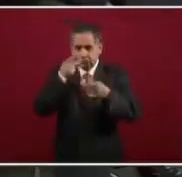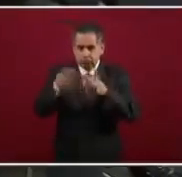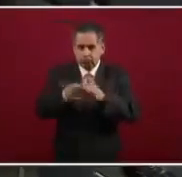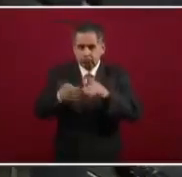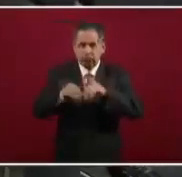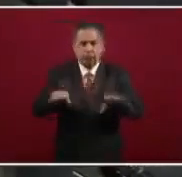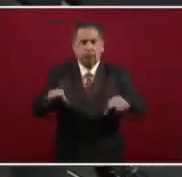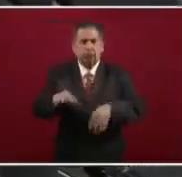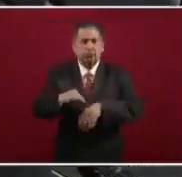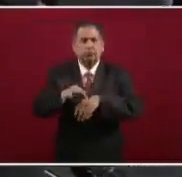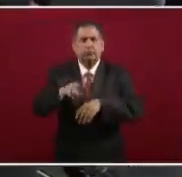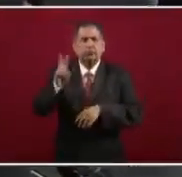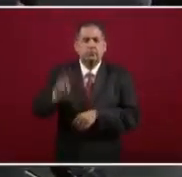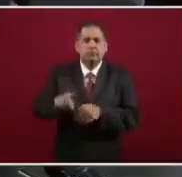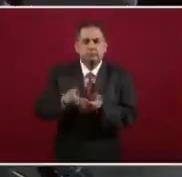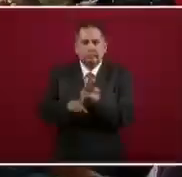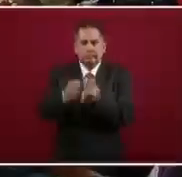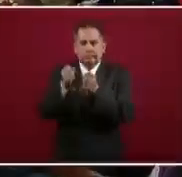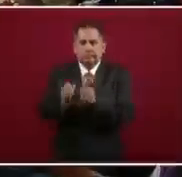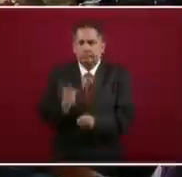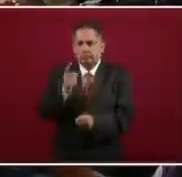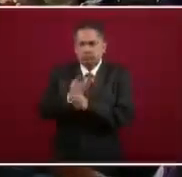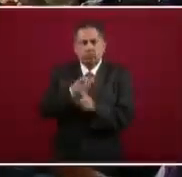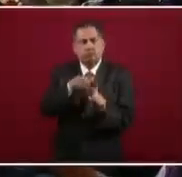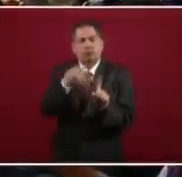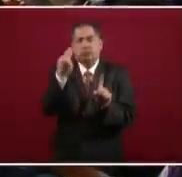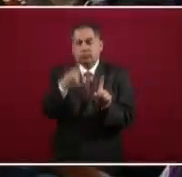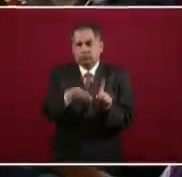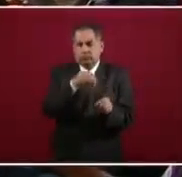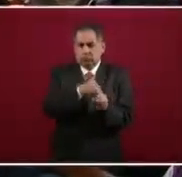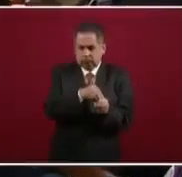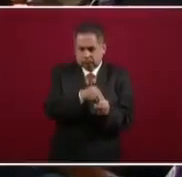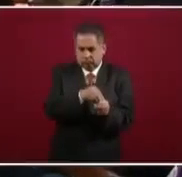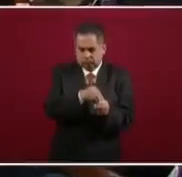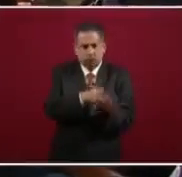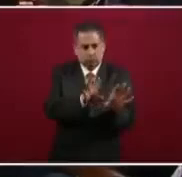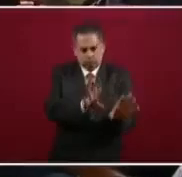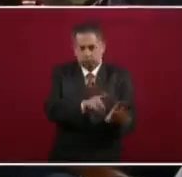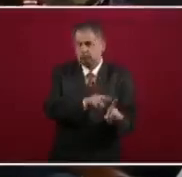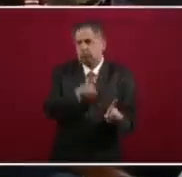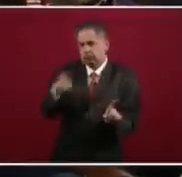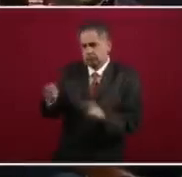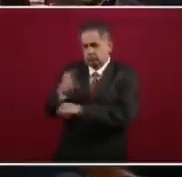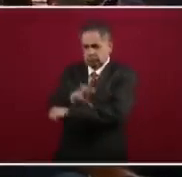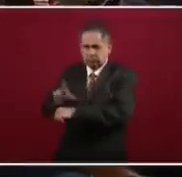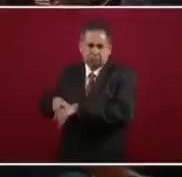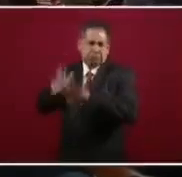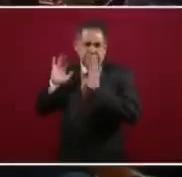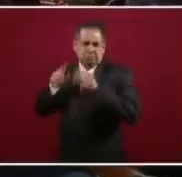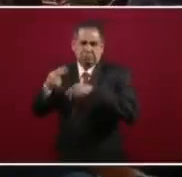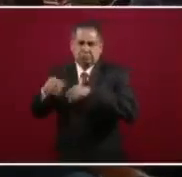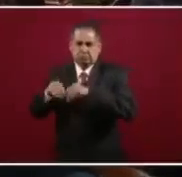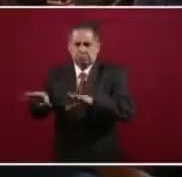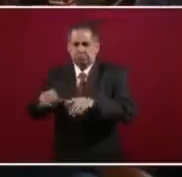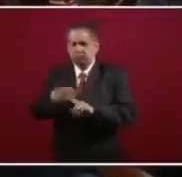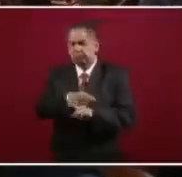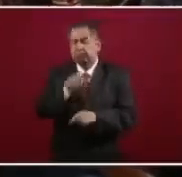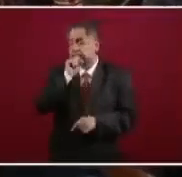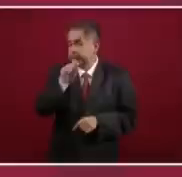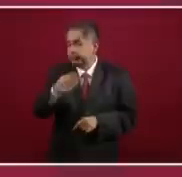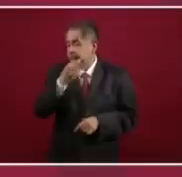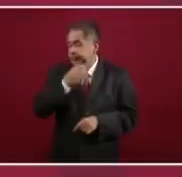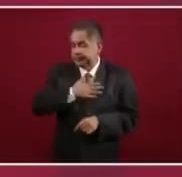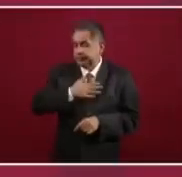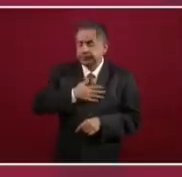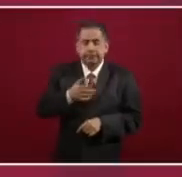que por seguridad se reservaba su nombre y me informó también